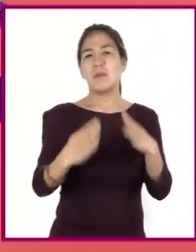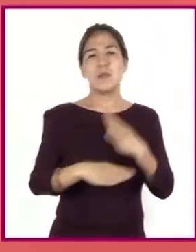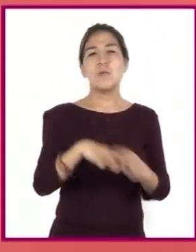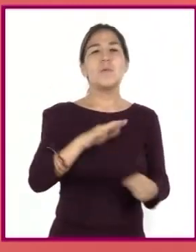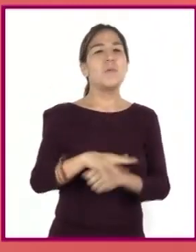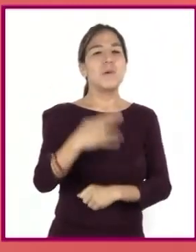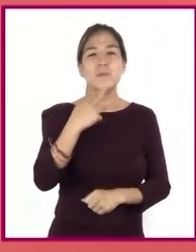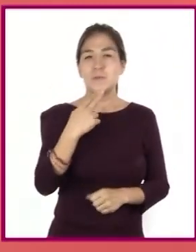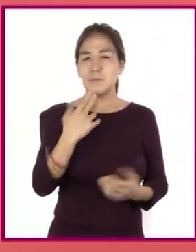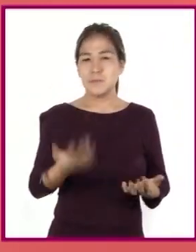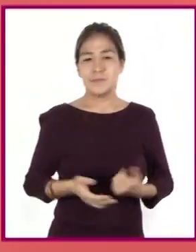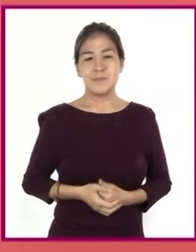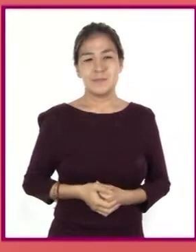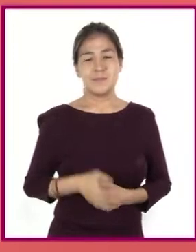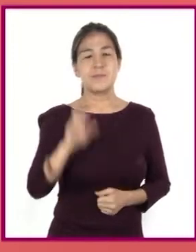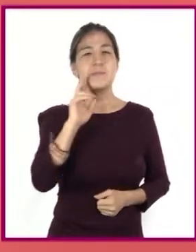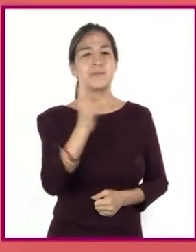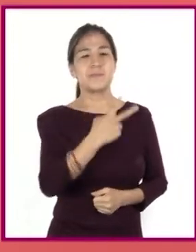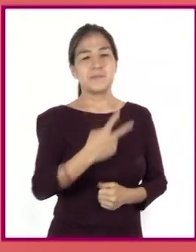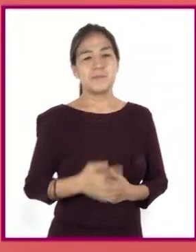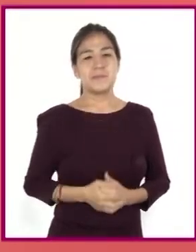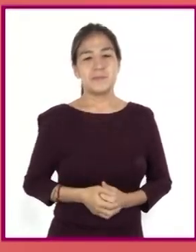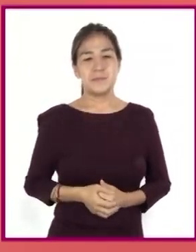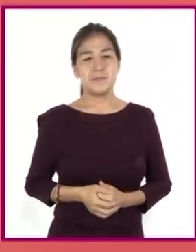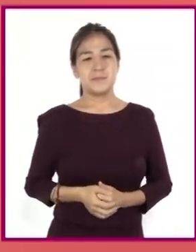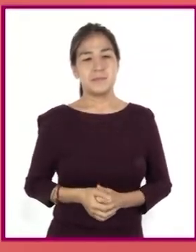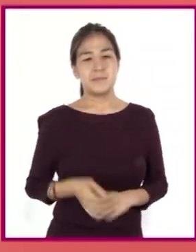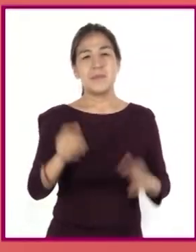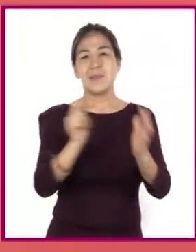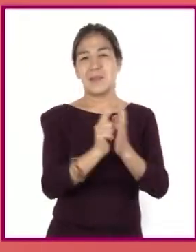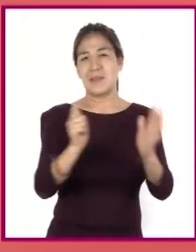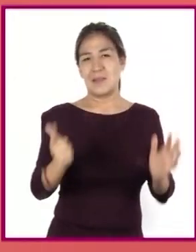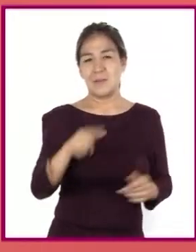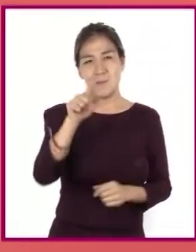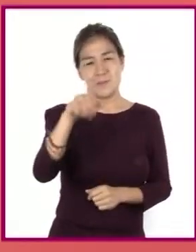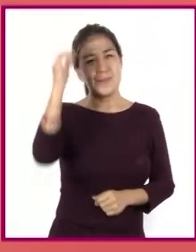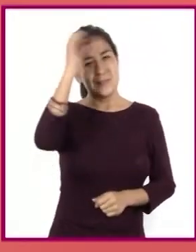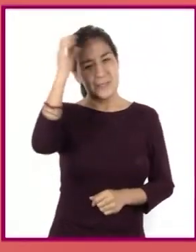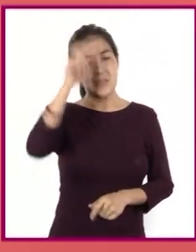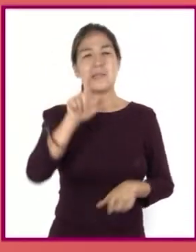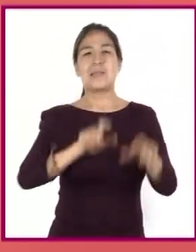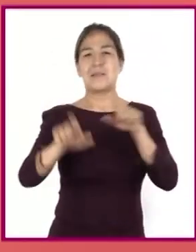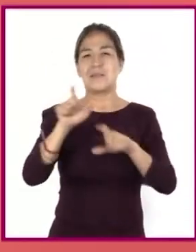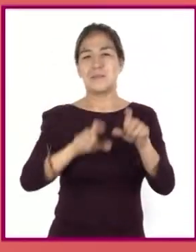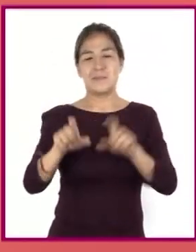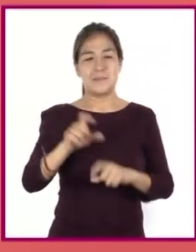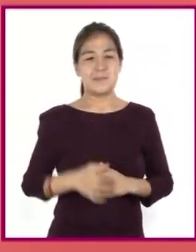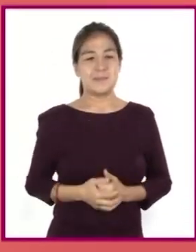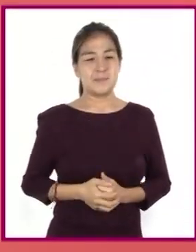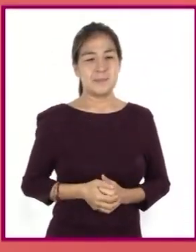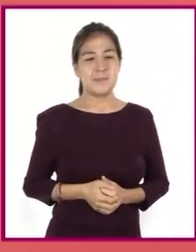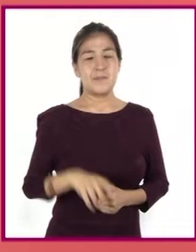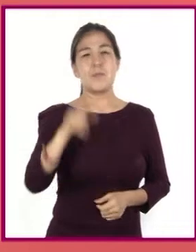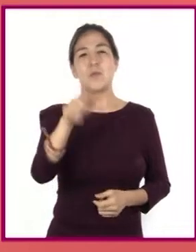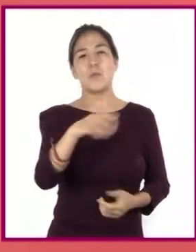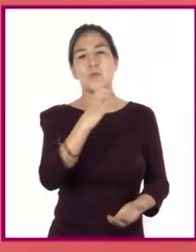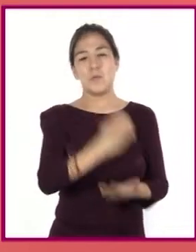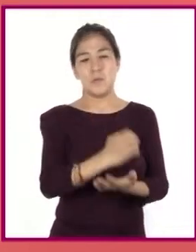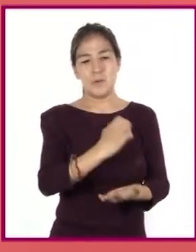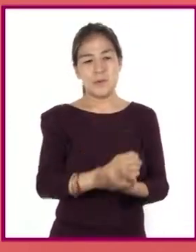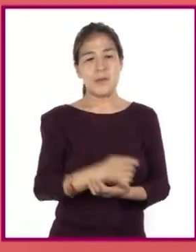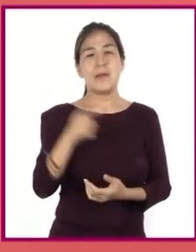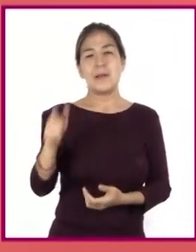esta sesión son los siguientes: su libro de texto de ciencias con énfasis en química, su cuaderno de notas